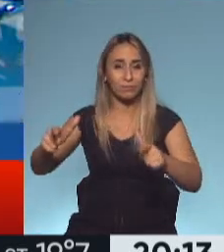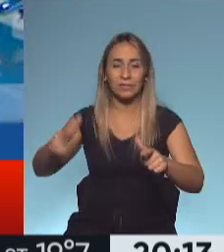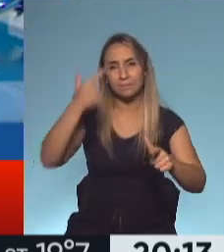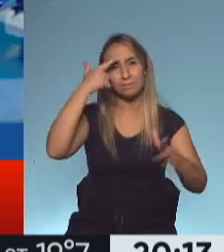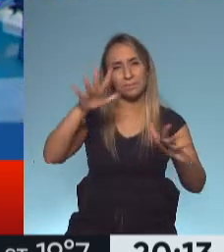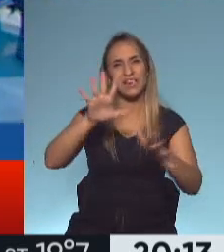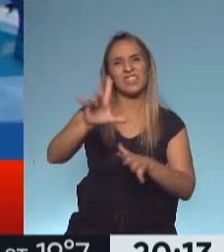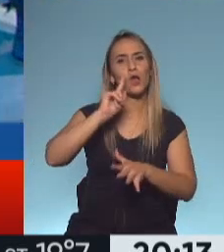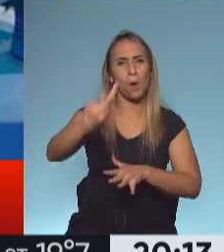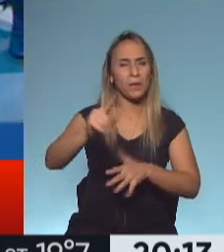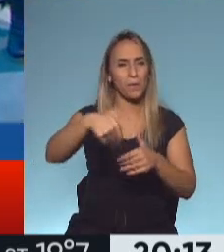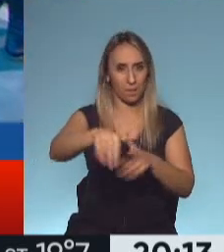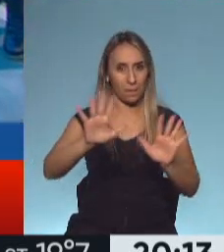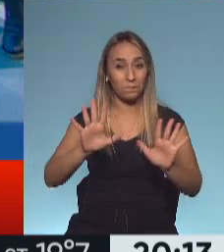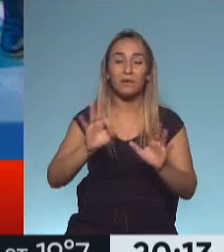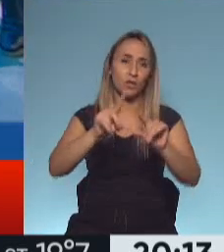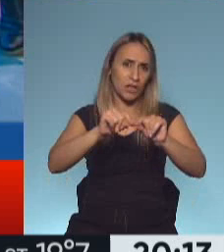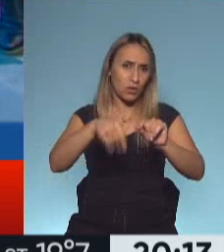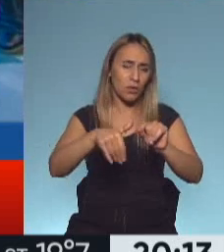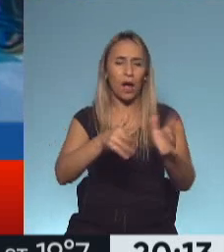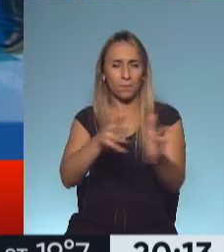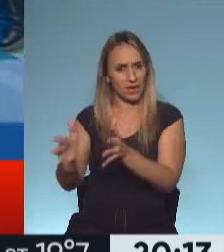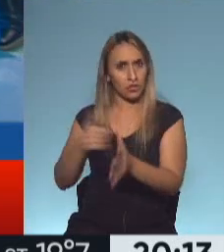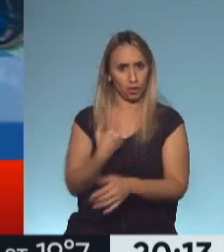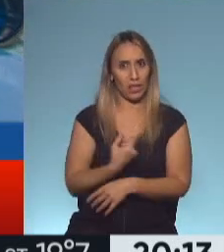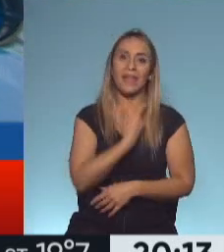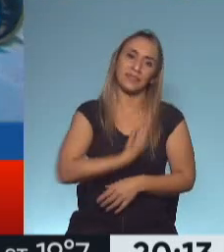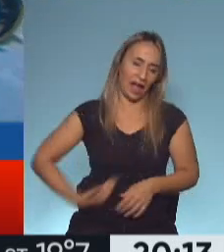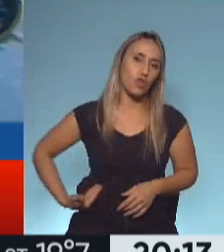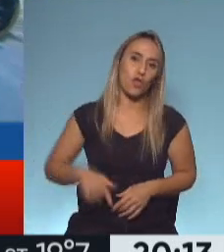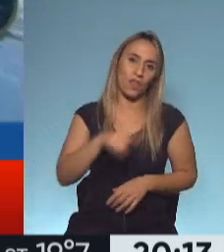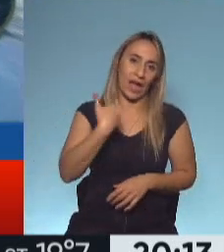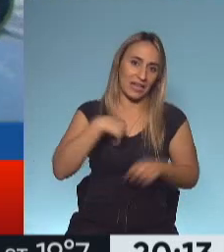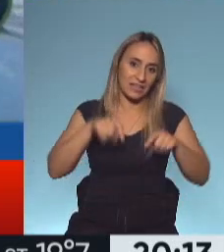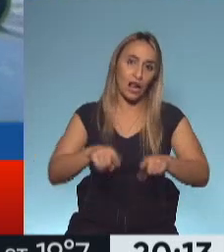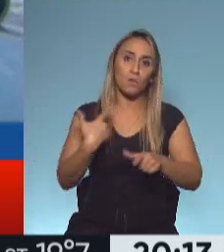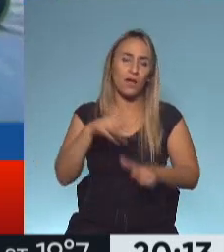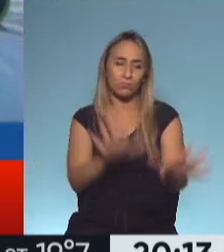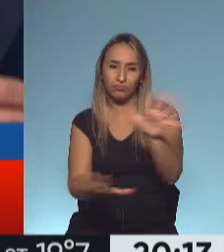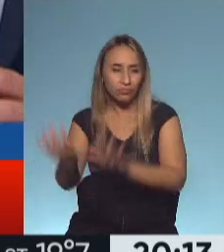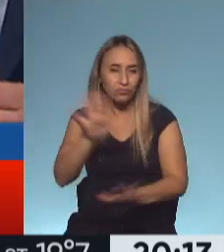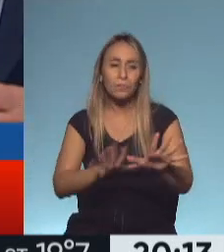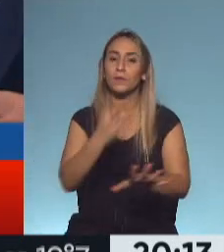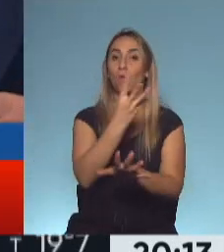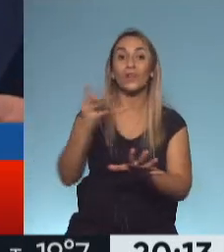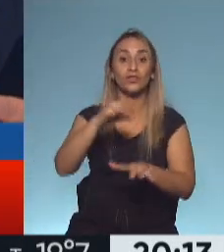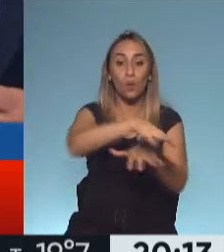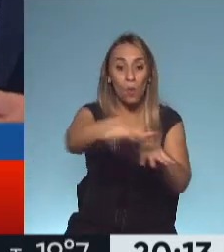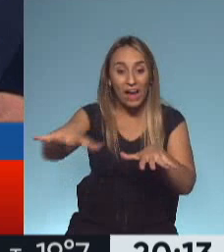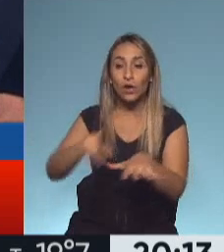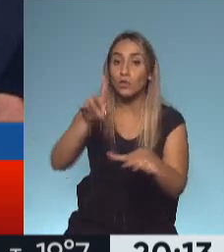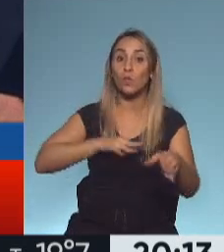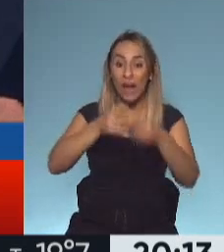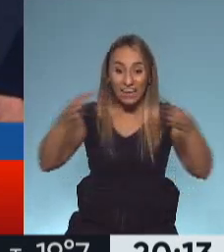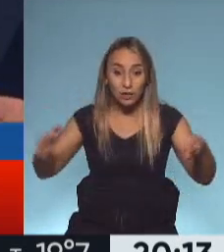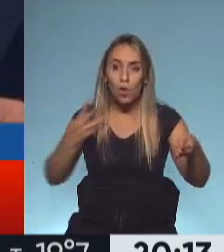cerca de 5.000. Más allá de ese número, nosotros estamos en condiciones, el Estado argentino, de urbanizar 400 barrios. ¿Qué es una política de Estado? Para mí hay una sola